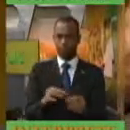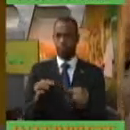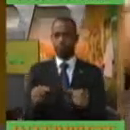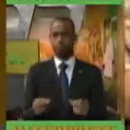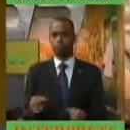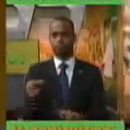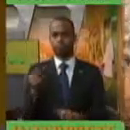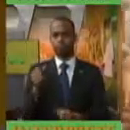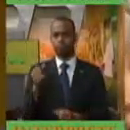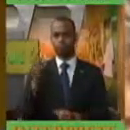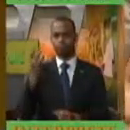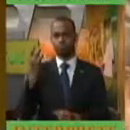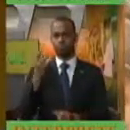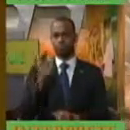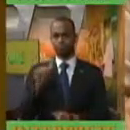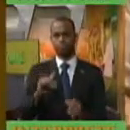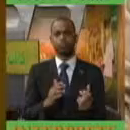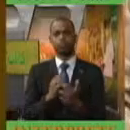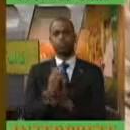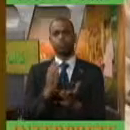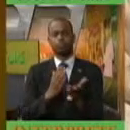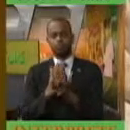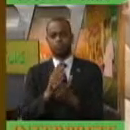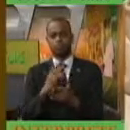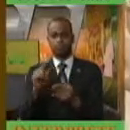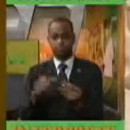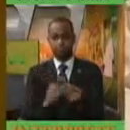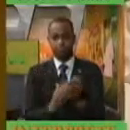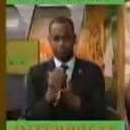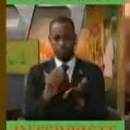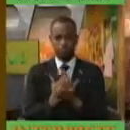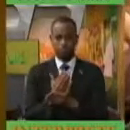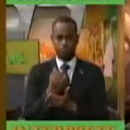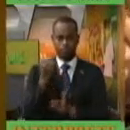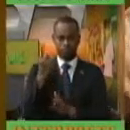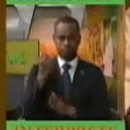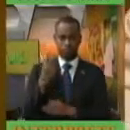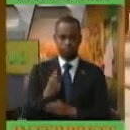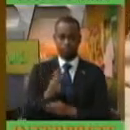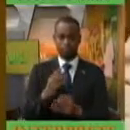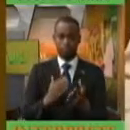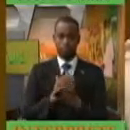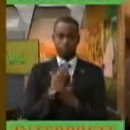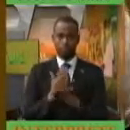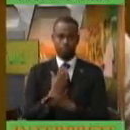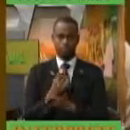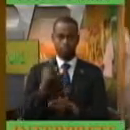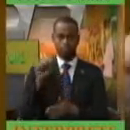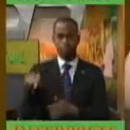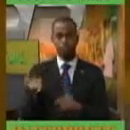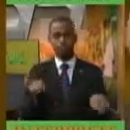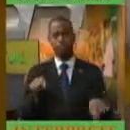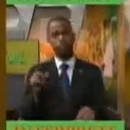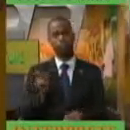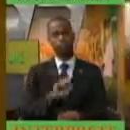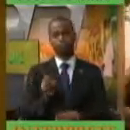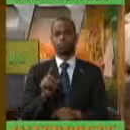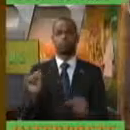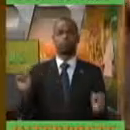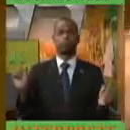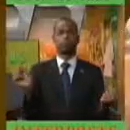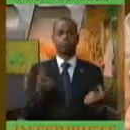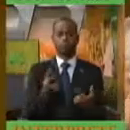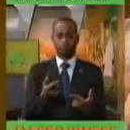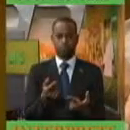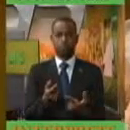Es decir, porque es cuestión de derecho, hablamos de derecho. Y los derechos no son de este o de aquel o del otro, los derechos son de todos